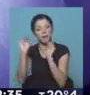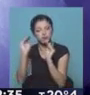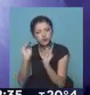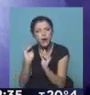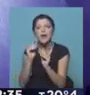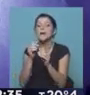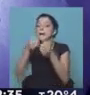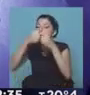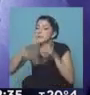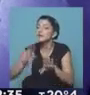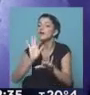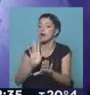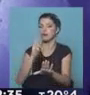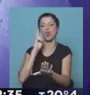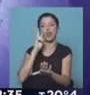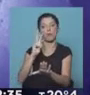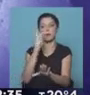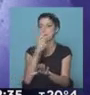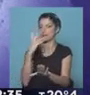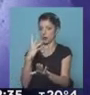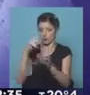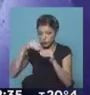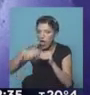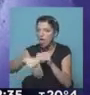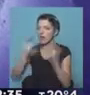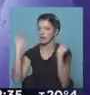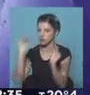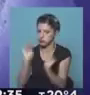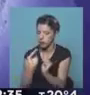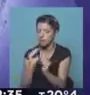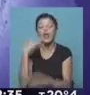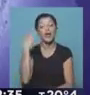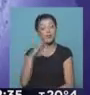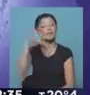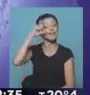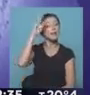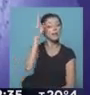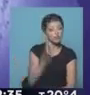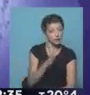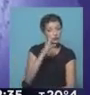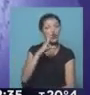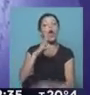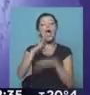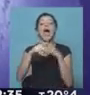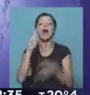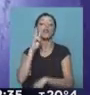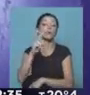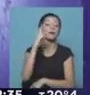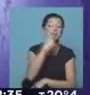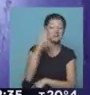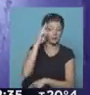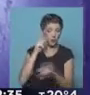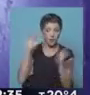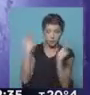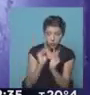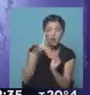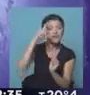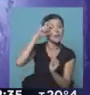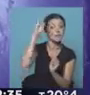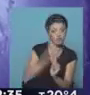recién en 2024. Deberán alcanzar una reducción del 10% para 2029 y de 80%